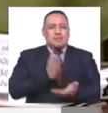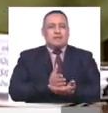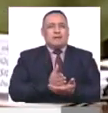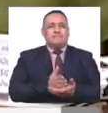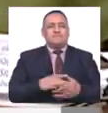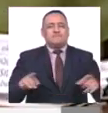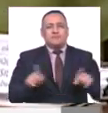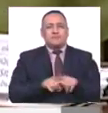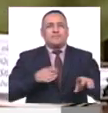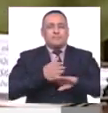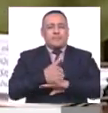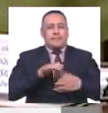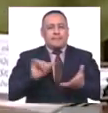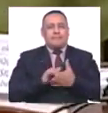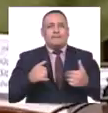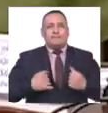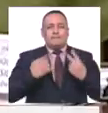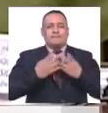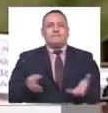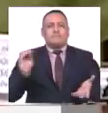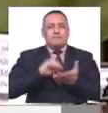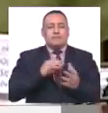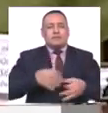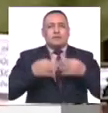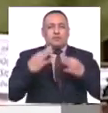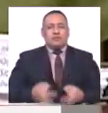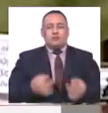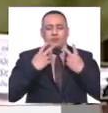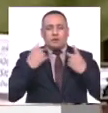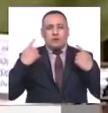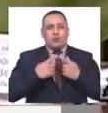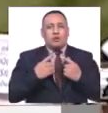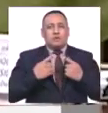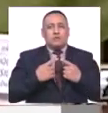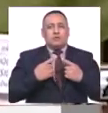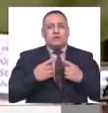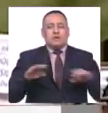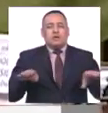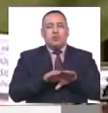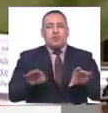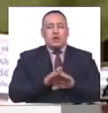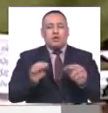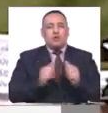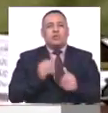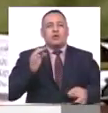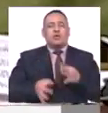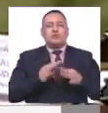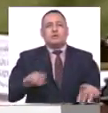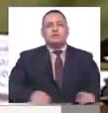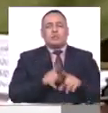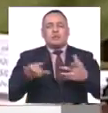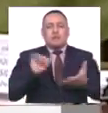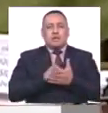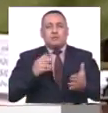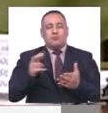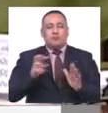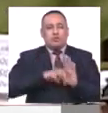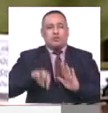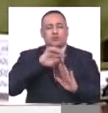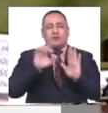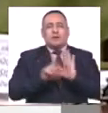Asegurando un acceso más eficiente y equitativo a la justicia. Con este